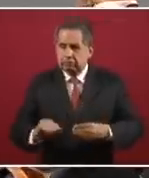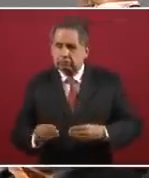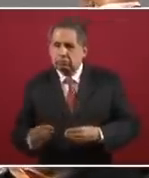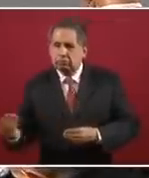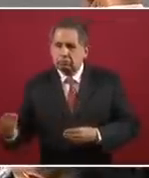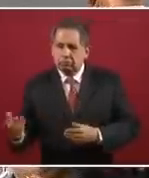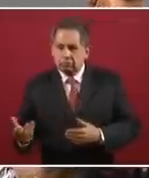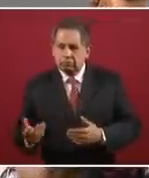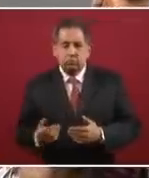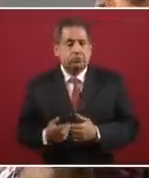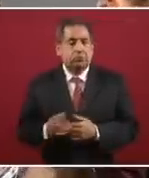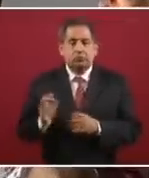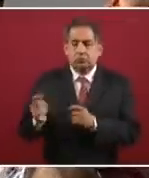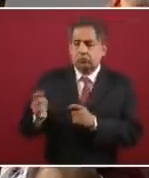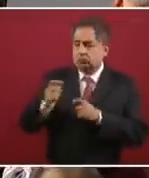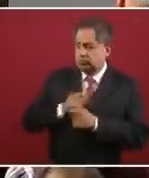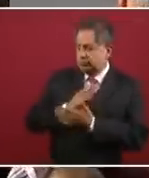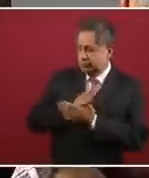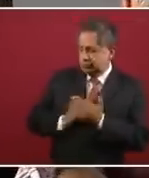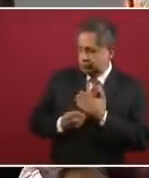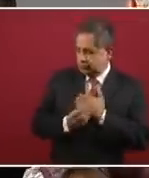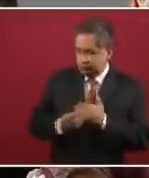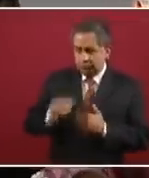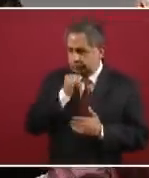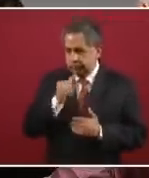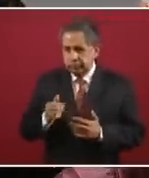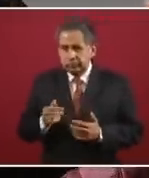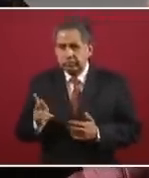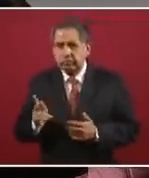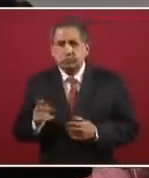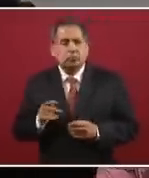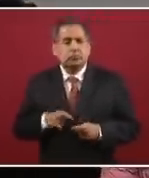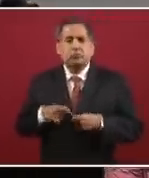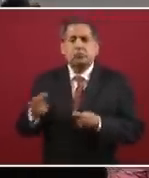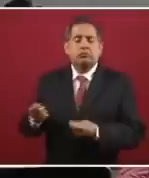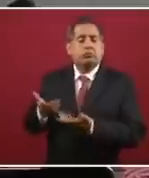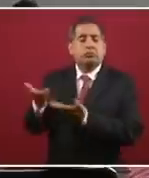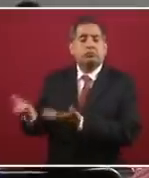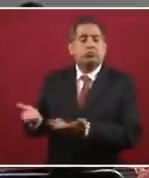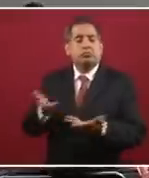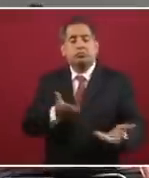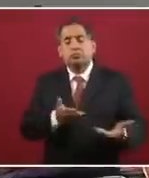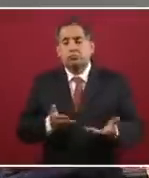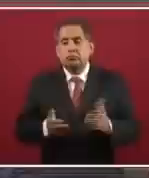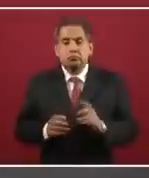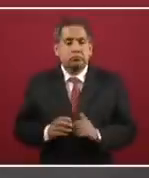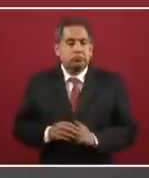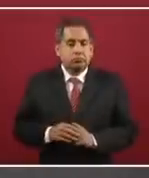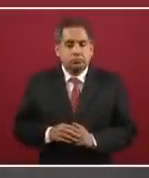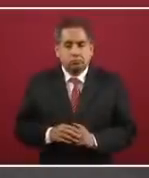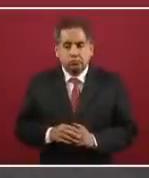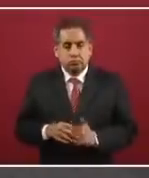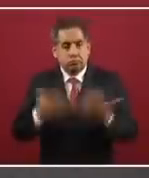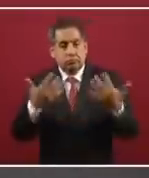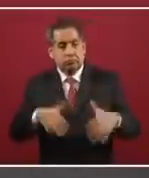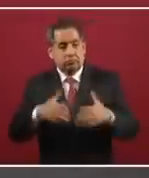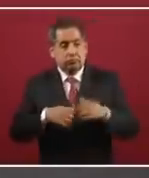O no me des moche, pero yo te propongo a la